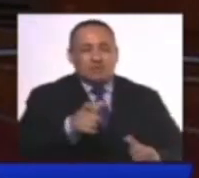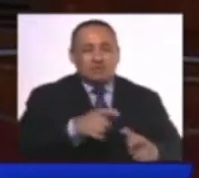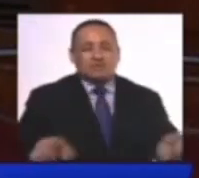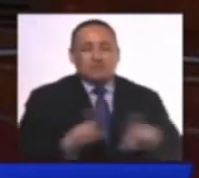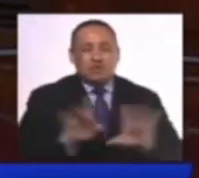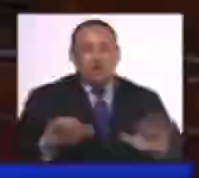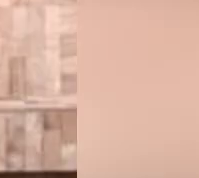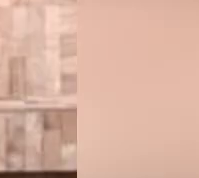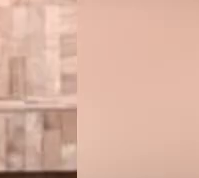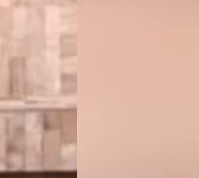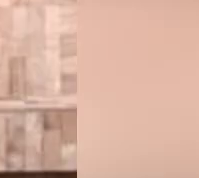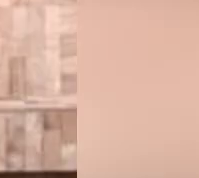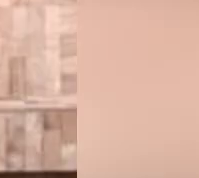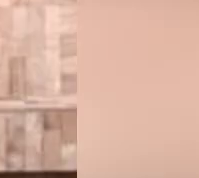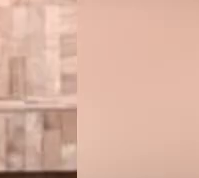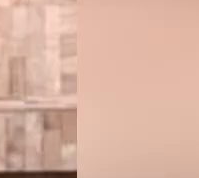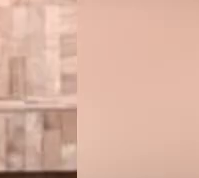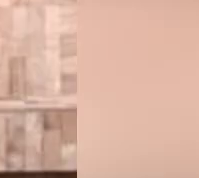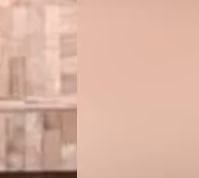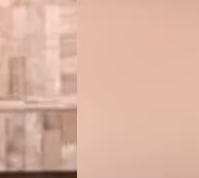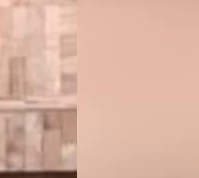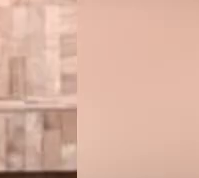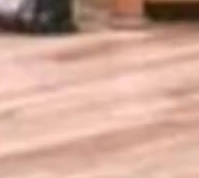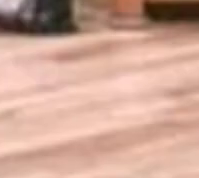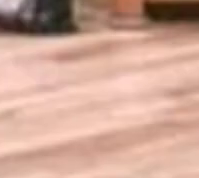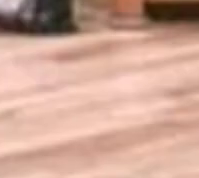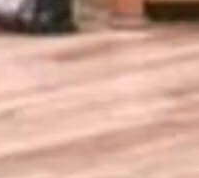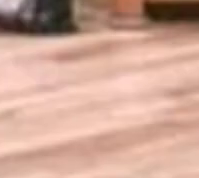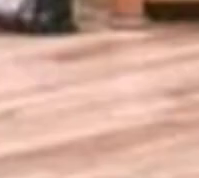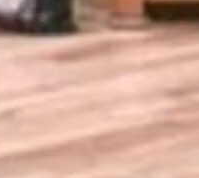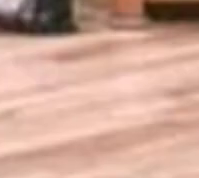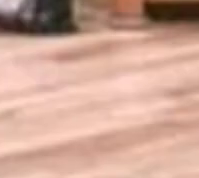Olvídese. La Huifala, ese mantel de chifa. ¡Mantel de chifa!